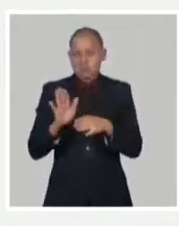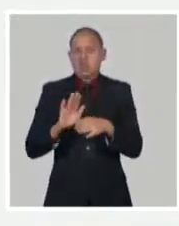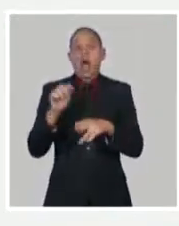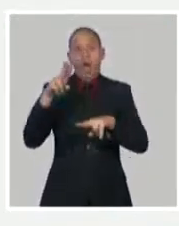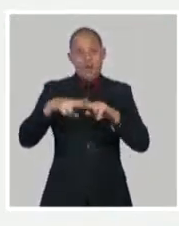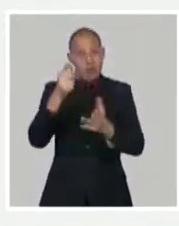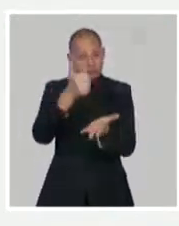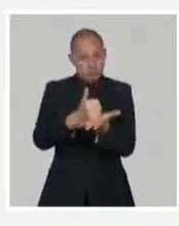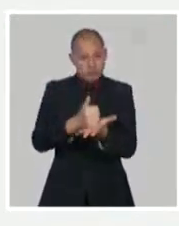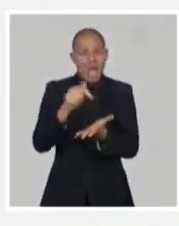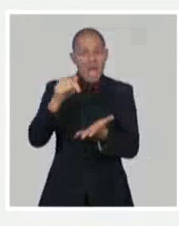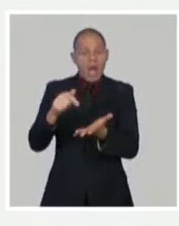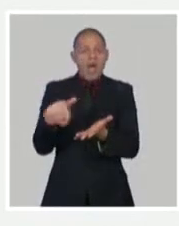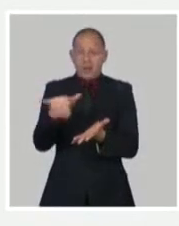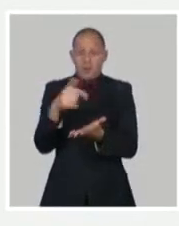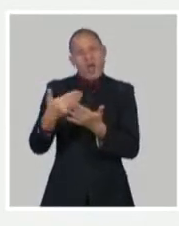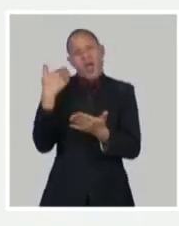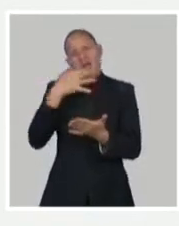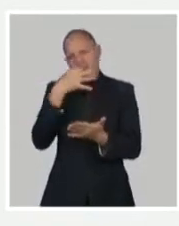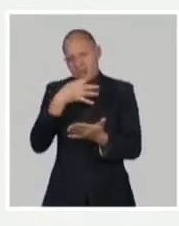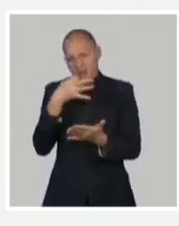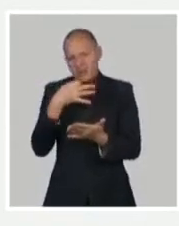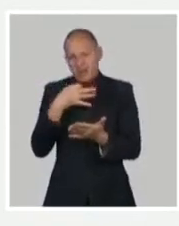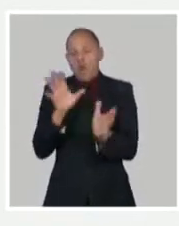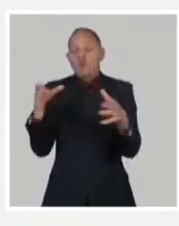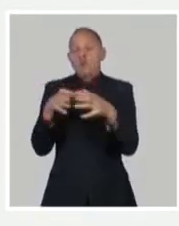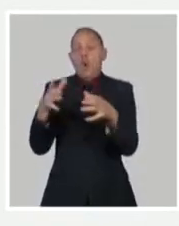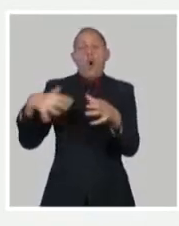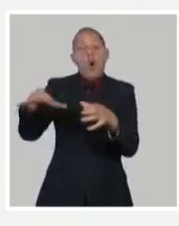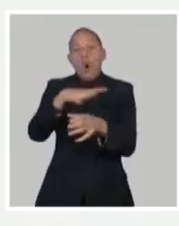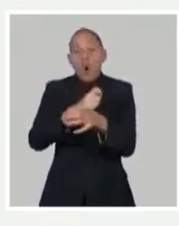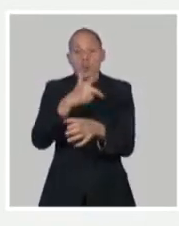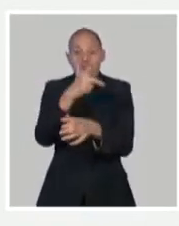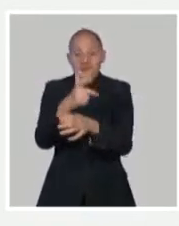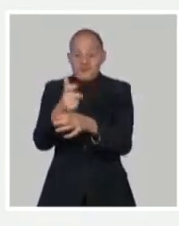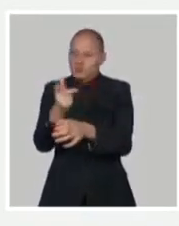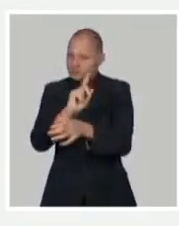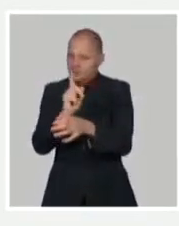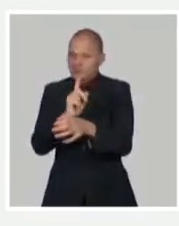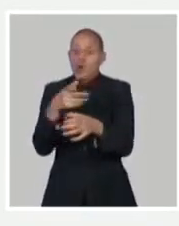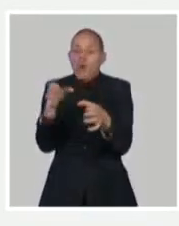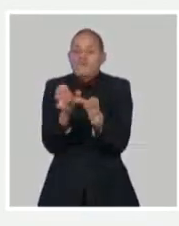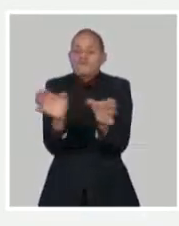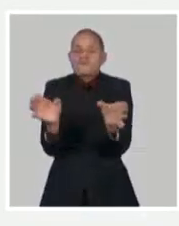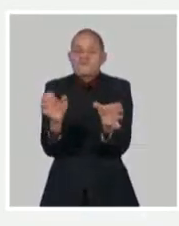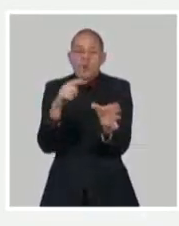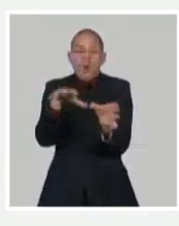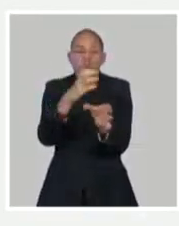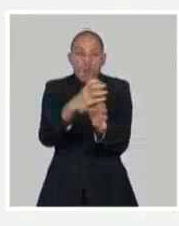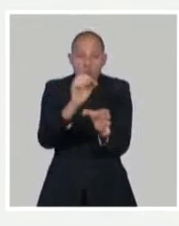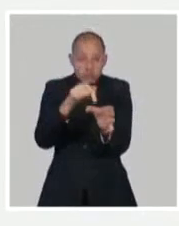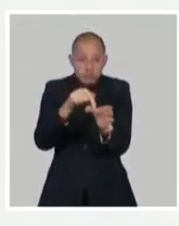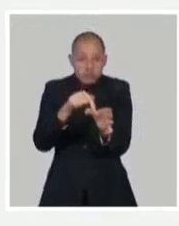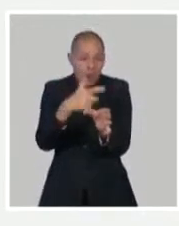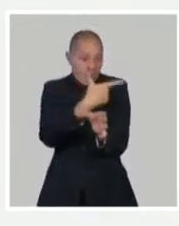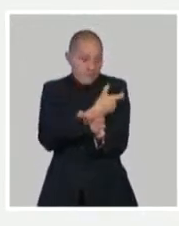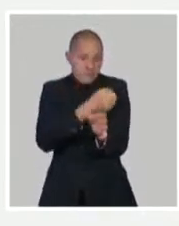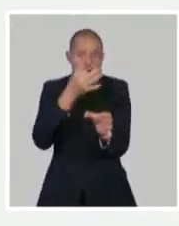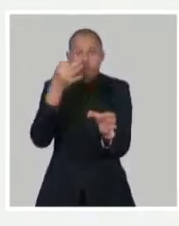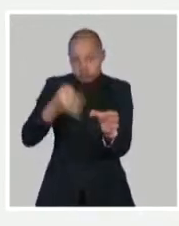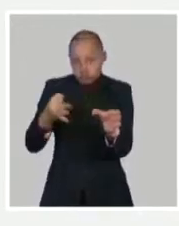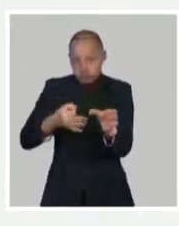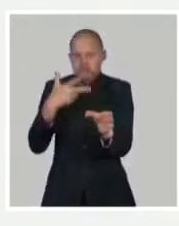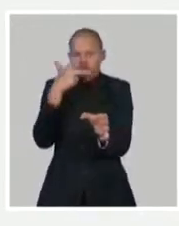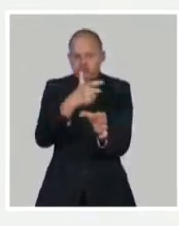ensayo que debe llevar placebo, un ensayo que varía un grupo de 2 dosis, un grupo de 2 más 1 y un grupo de placebo. Y que bueno,